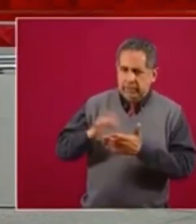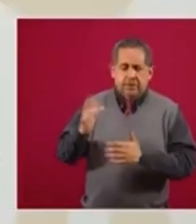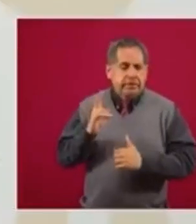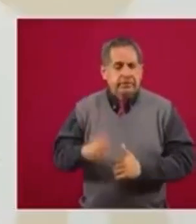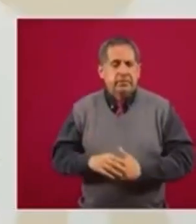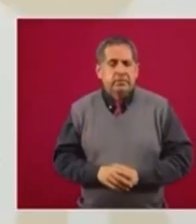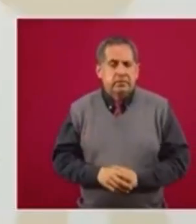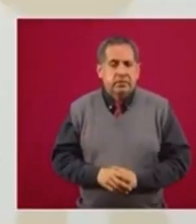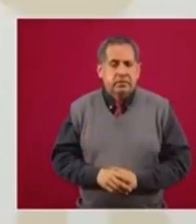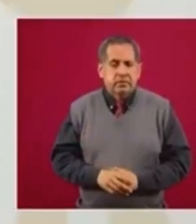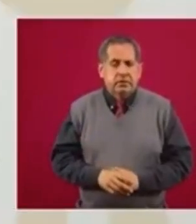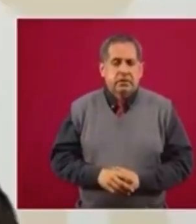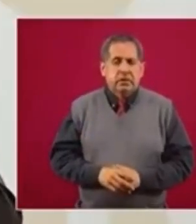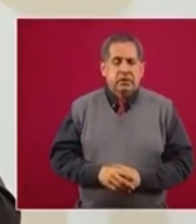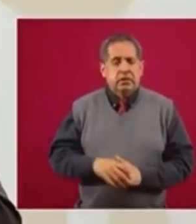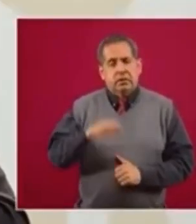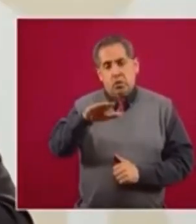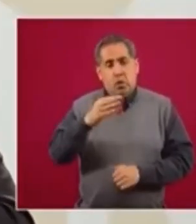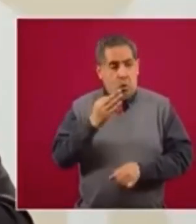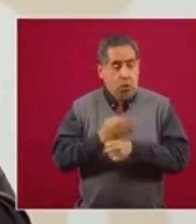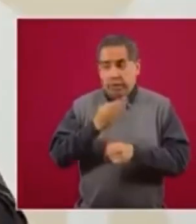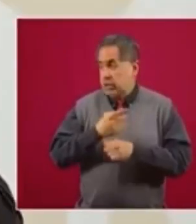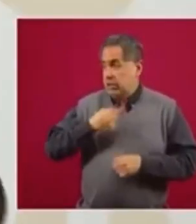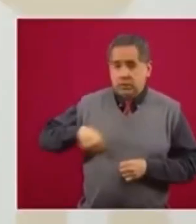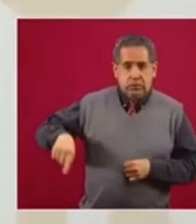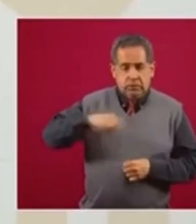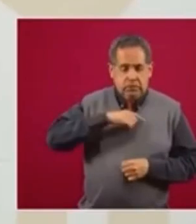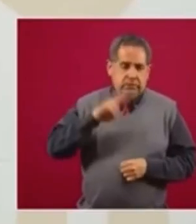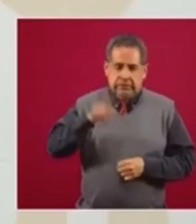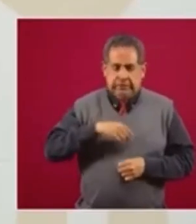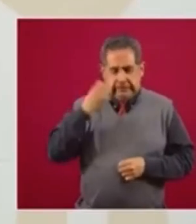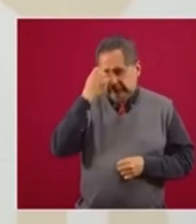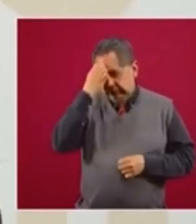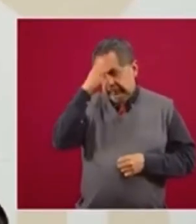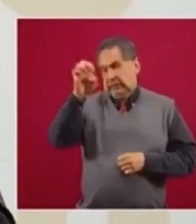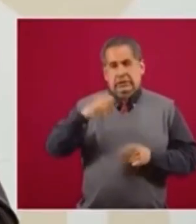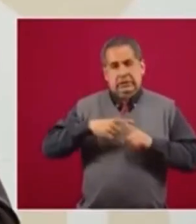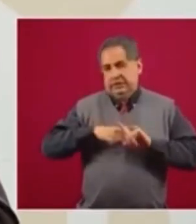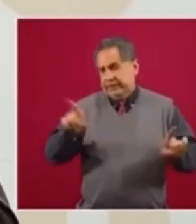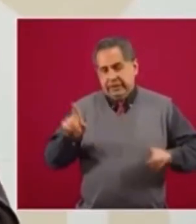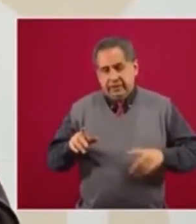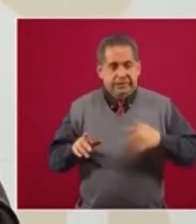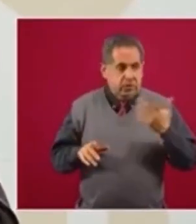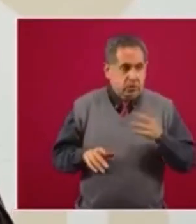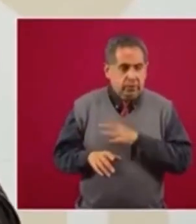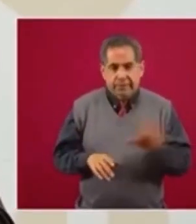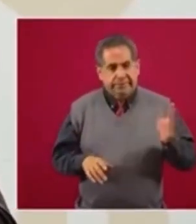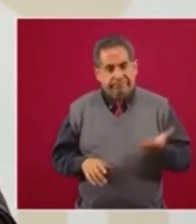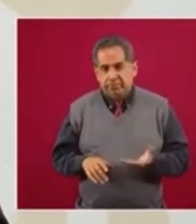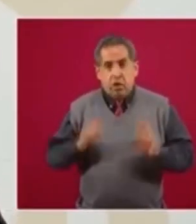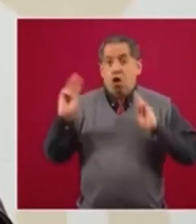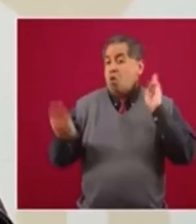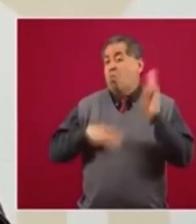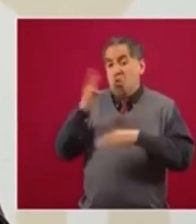realidad, lo que estamos viviendo sin duda es algo extraordinario que ha parado al mundo